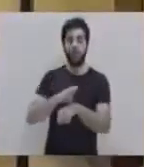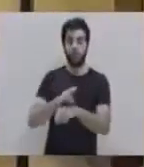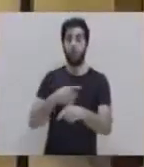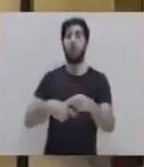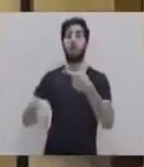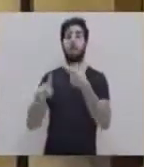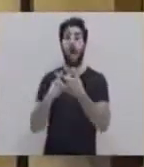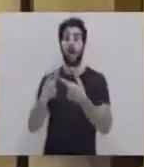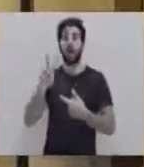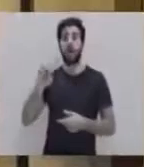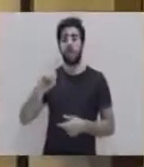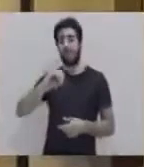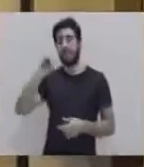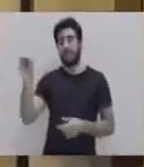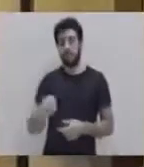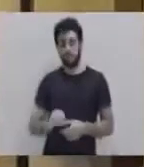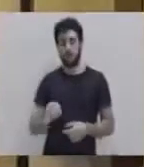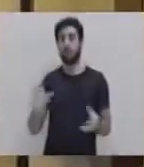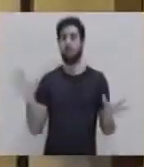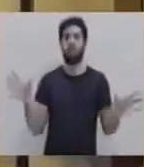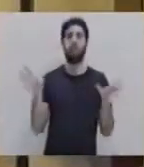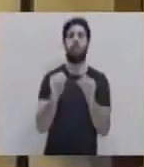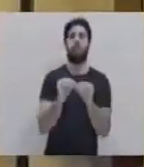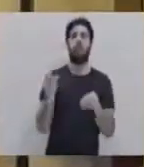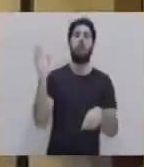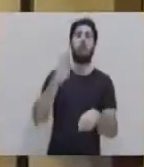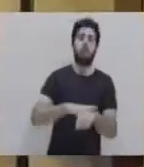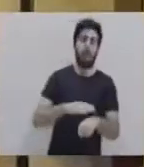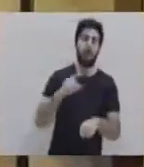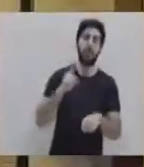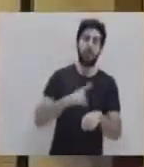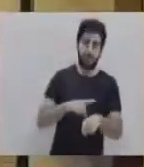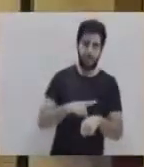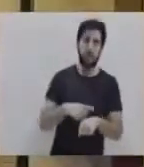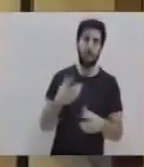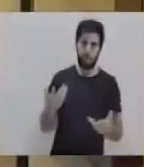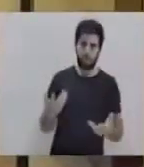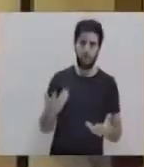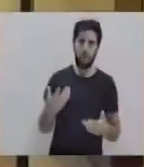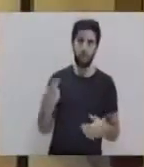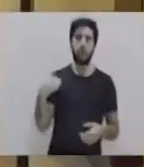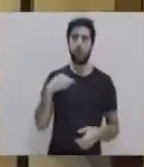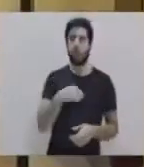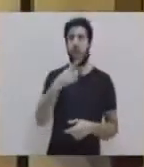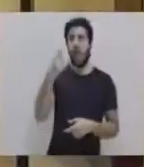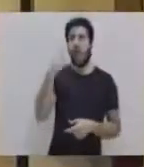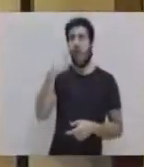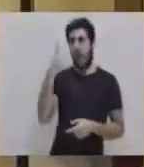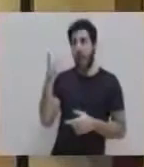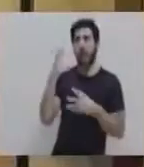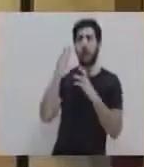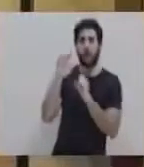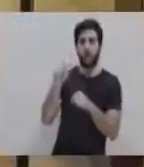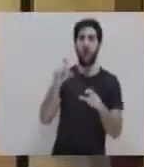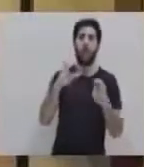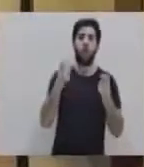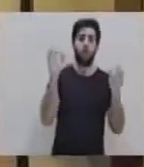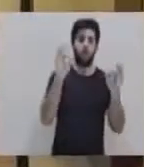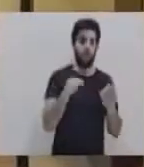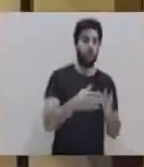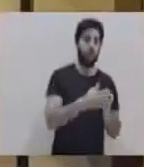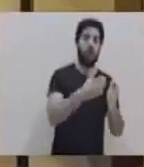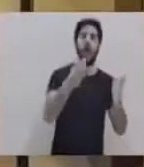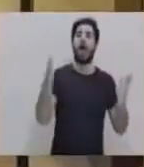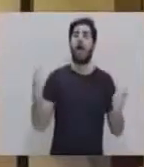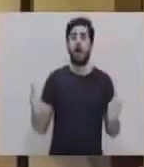20% más, ¿verdad? Que sería más tiempo todavía. Más tiempo todavía. Entonces ahí ya tenemos un panorama más